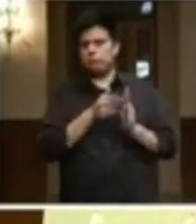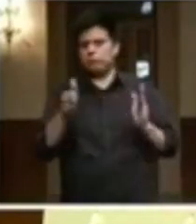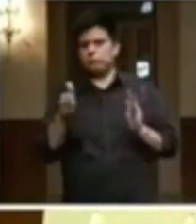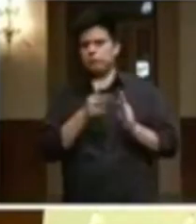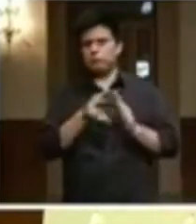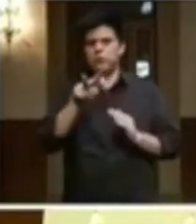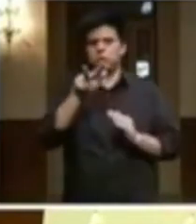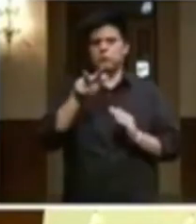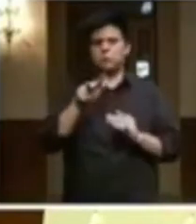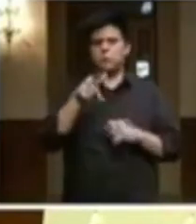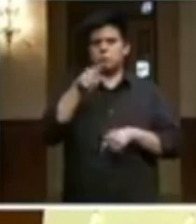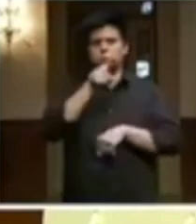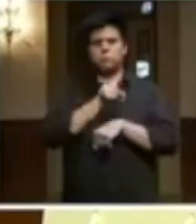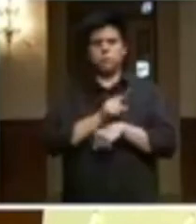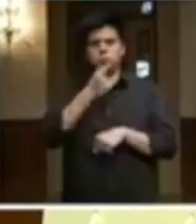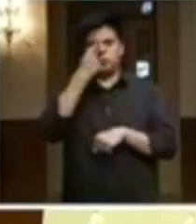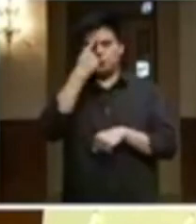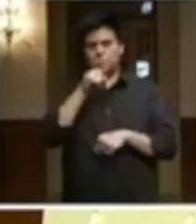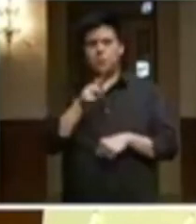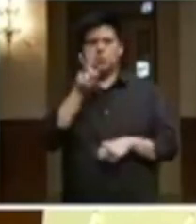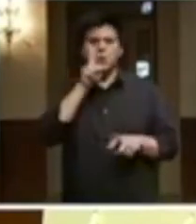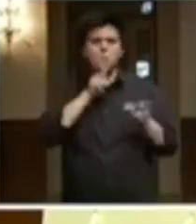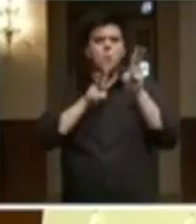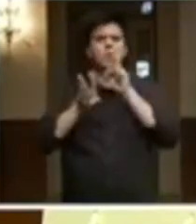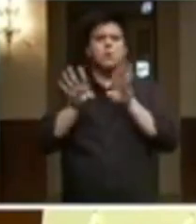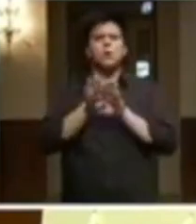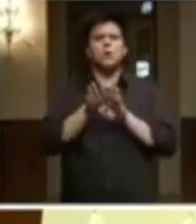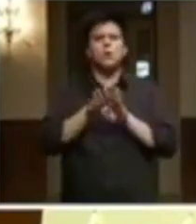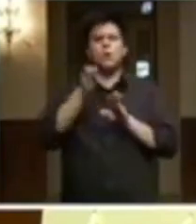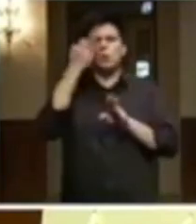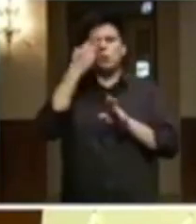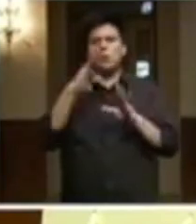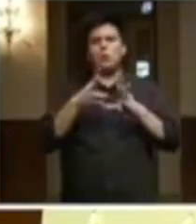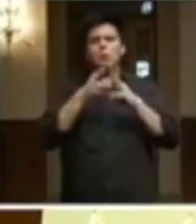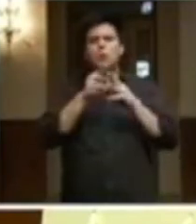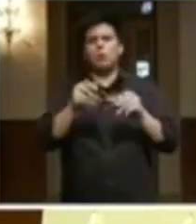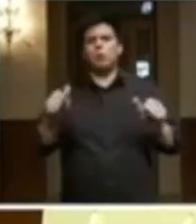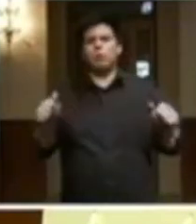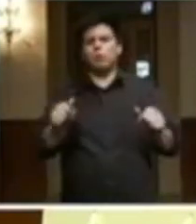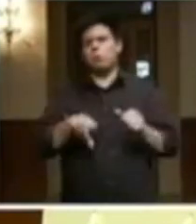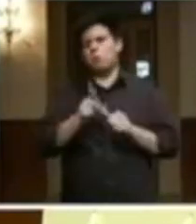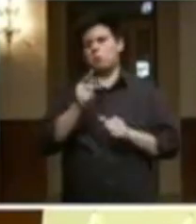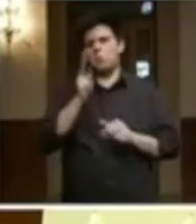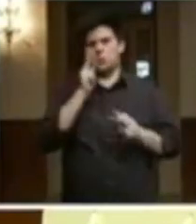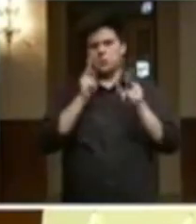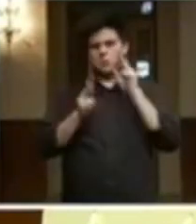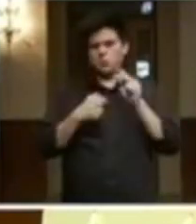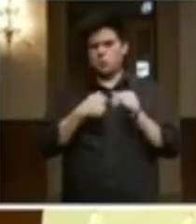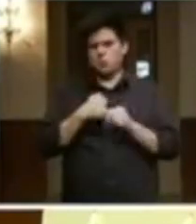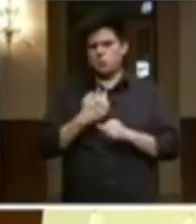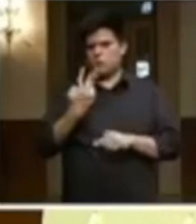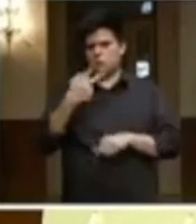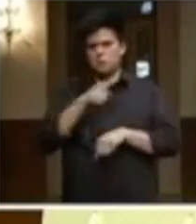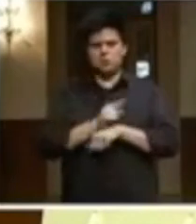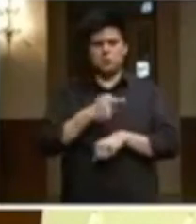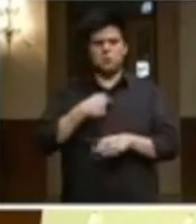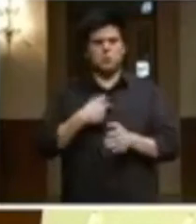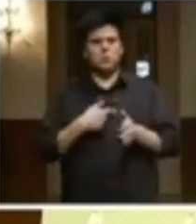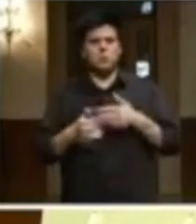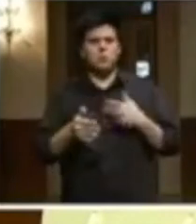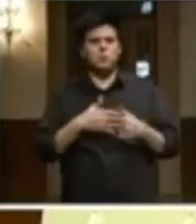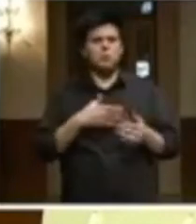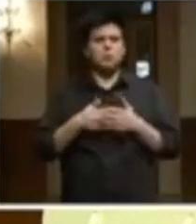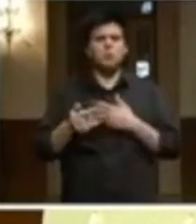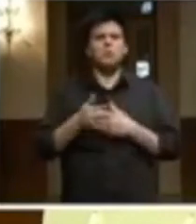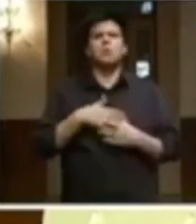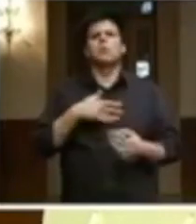18 días para recuperar, pero pues él en 3 días ya me puso a caminar prácticamente, nada más que por mi función